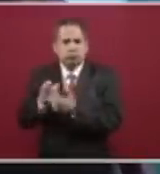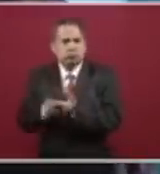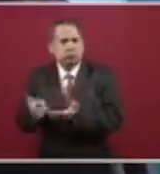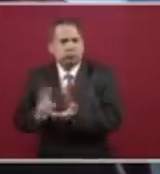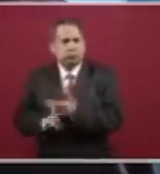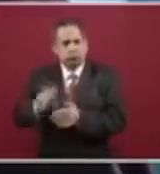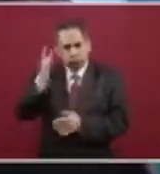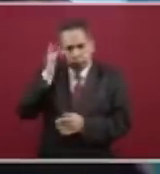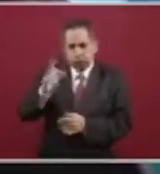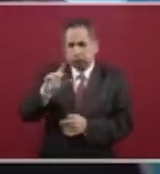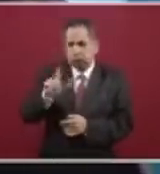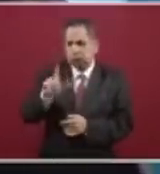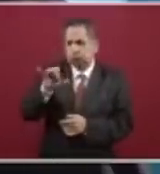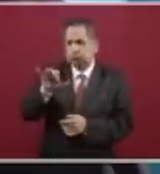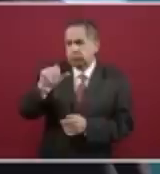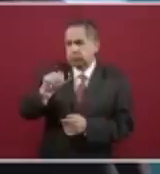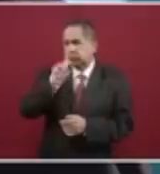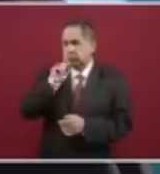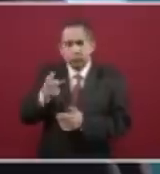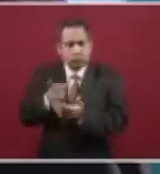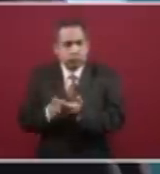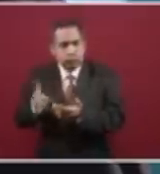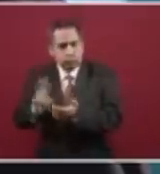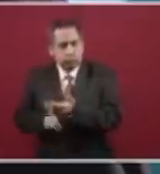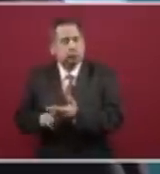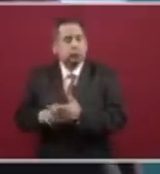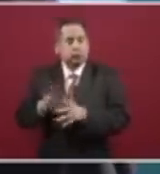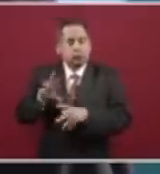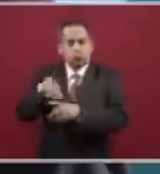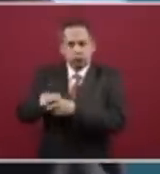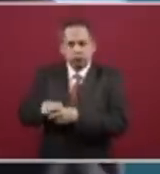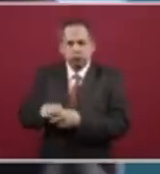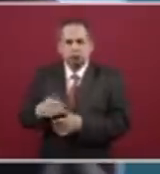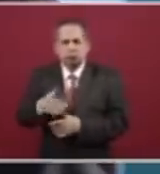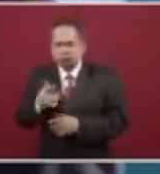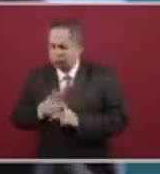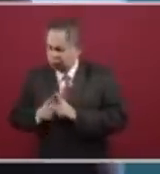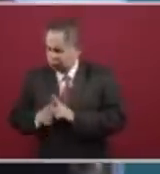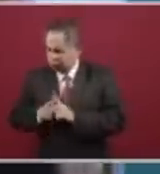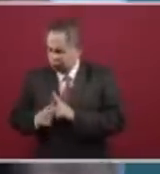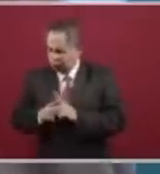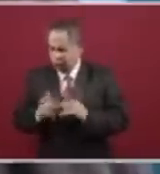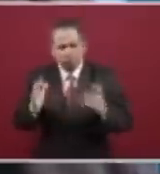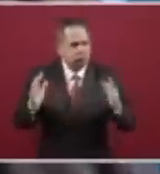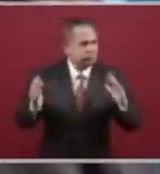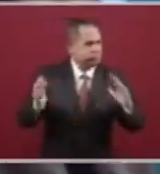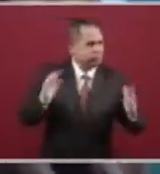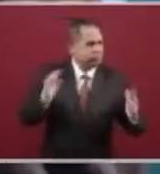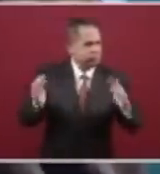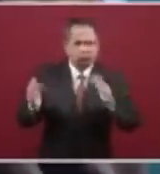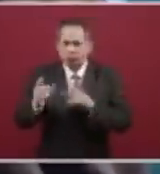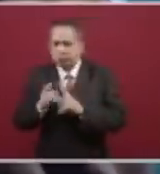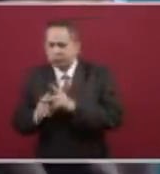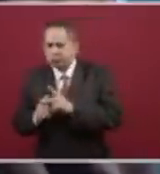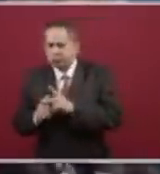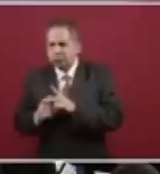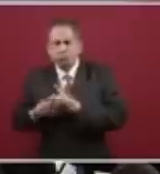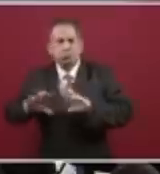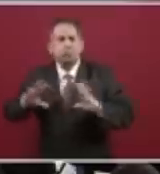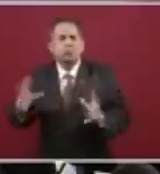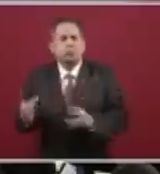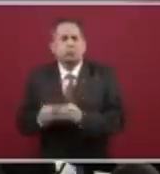y todas las instalaciones del aeropuerto de la ciudad de mexico si es un redondeo paramétrico de 100 mil millones de pesos